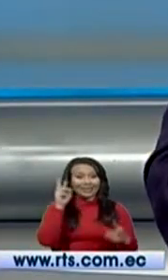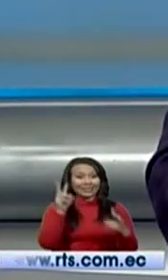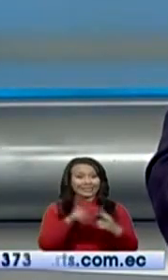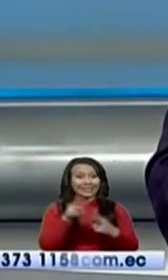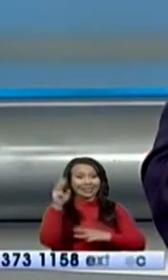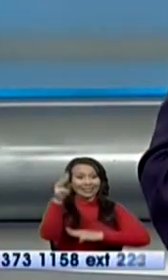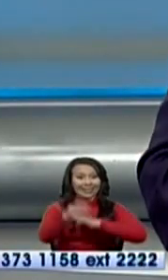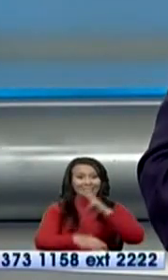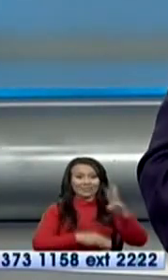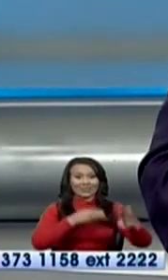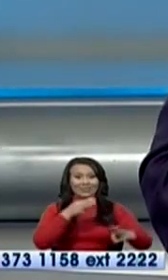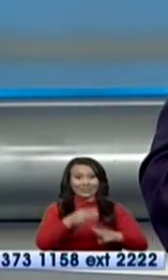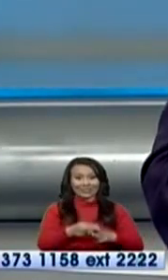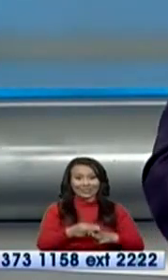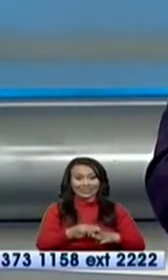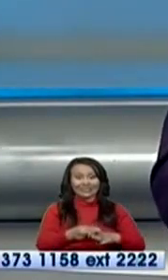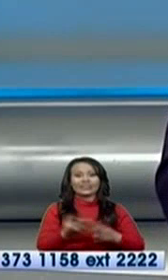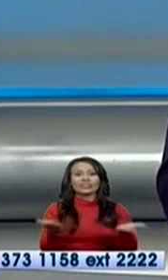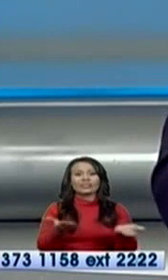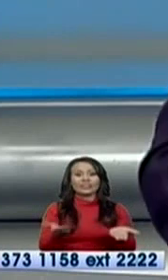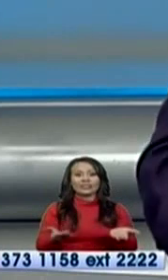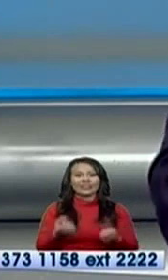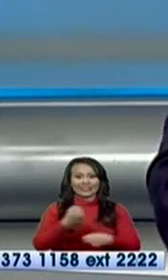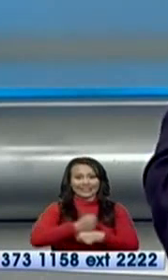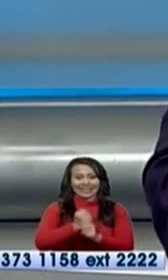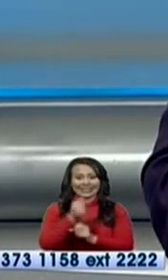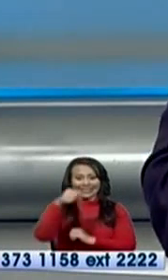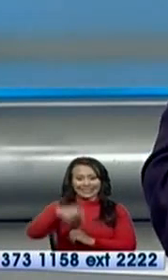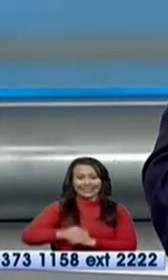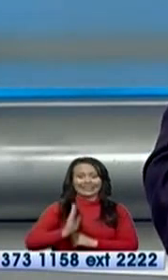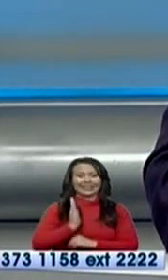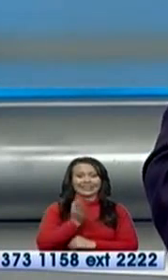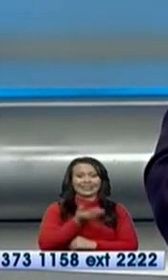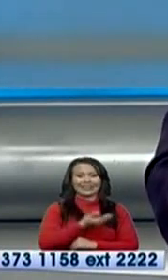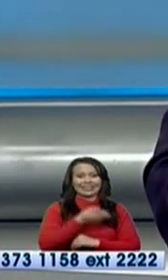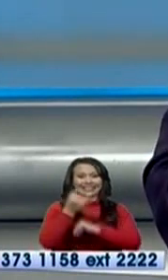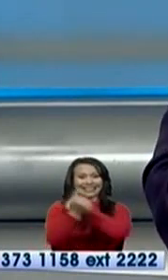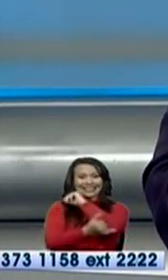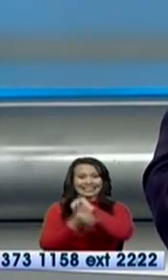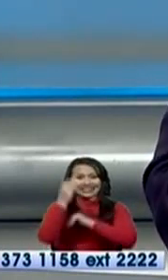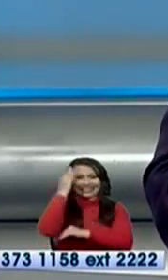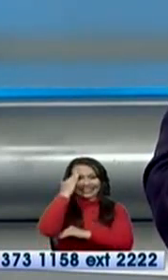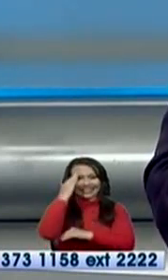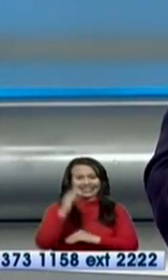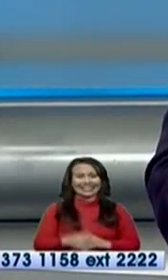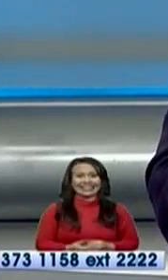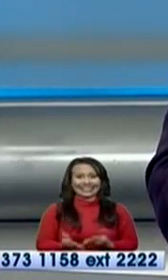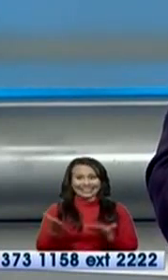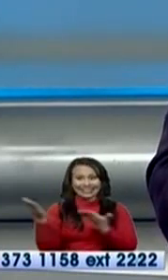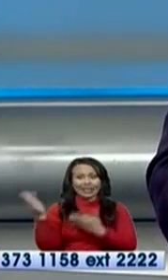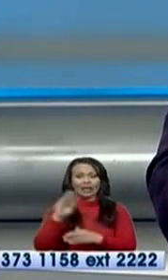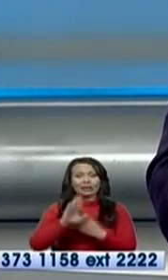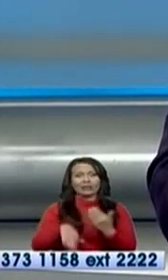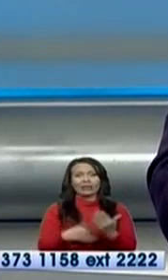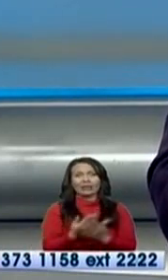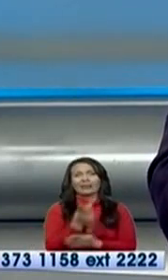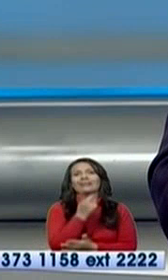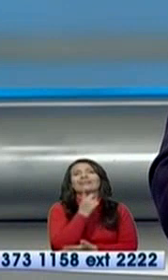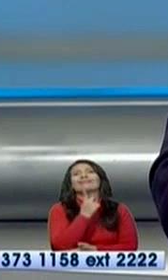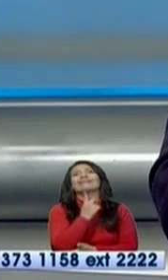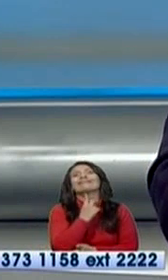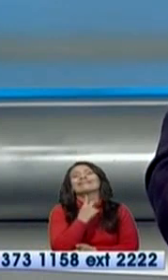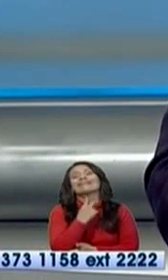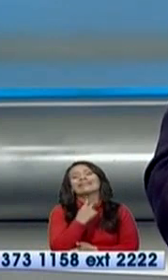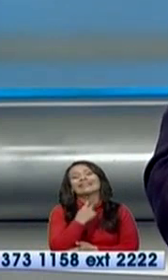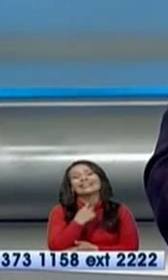entero y que se elabora en nuestro país. ¿Saben de qué se trata? A todos nos encanta, creo que a la mayoría por lo